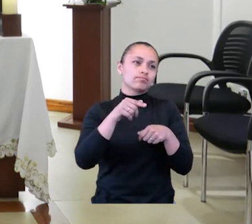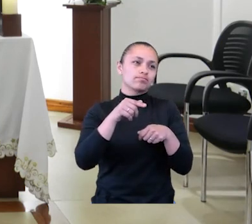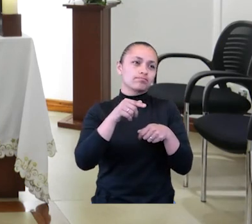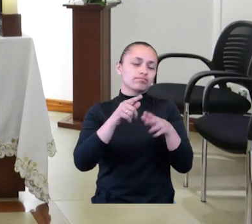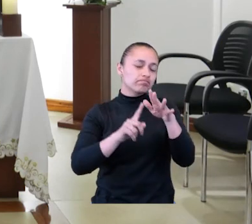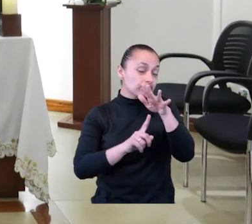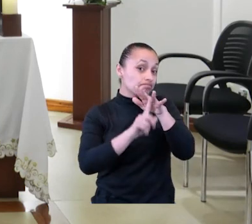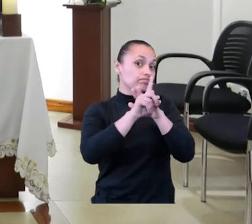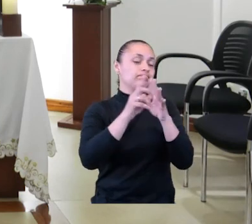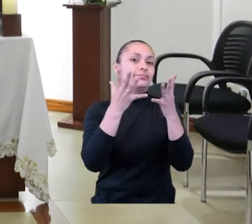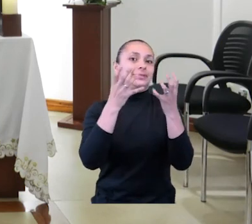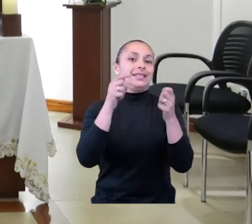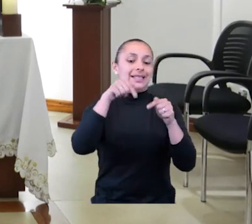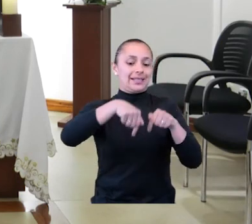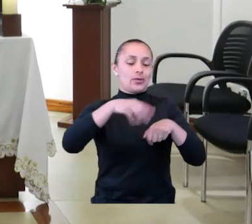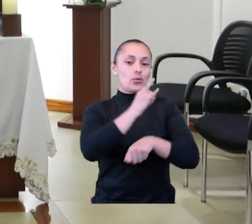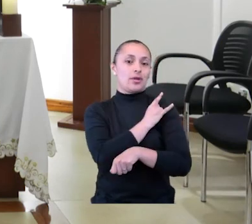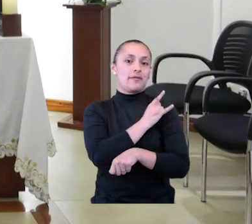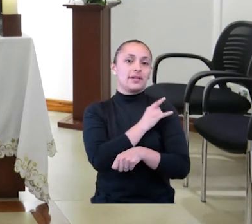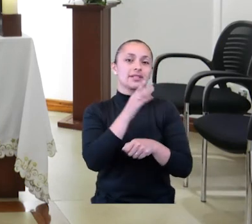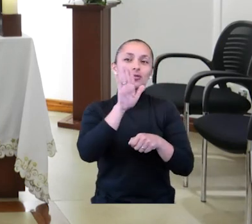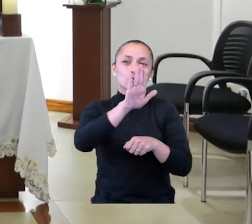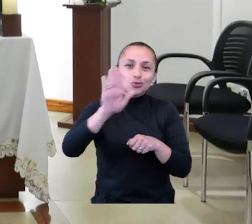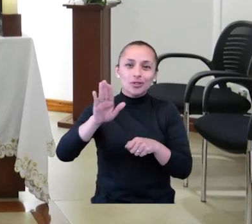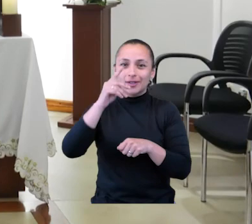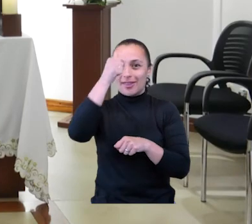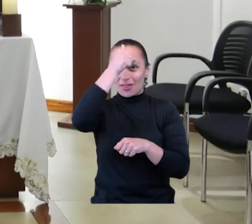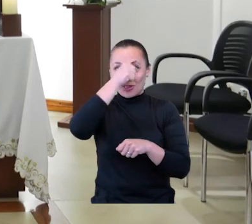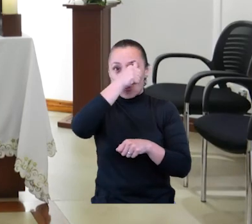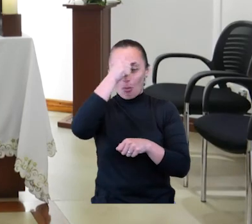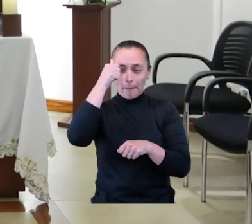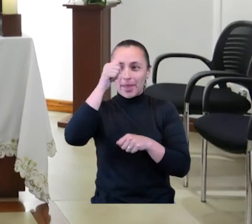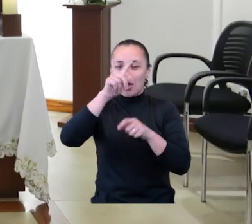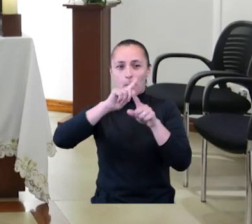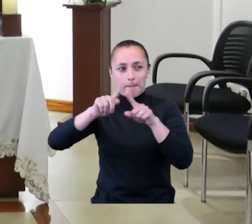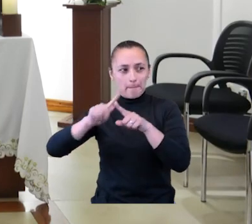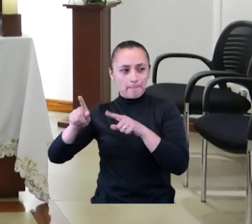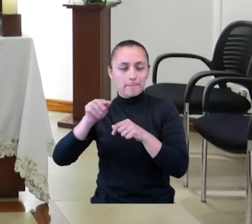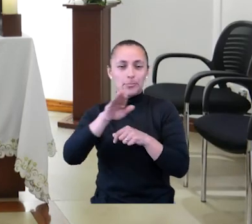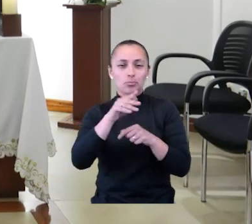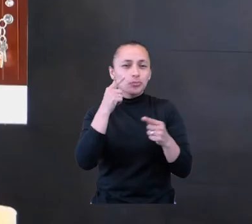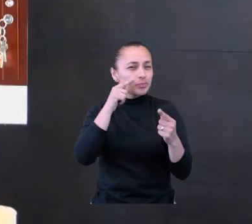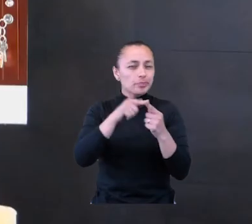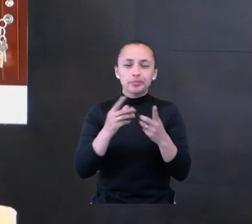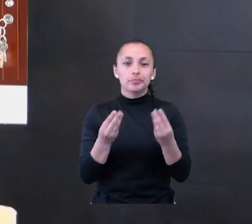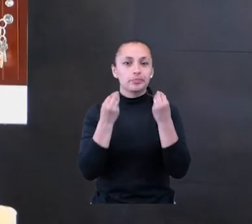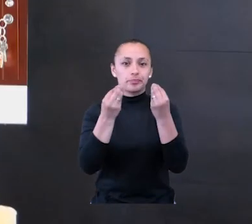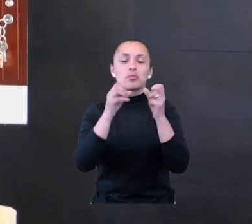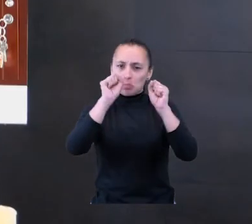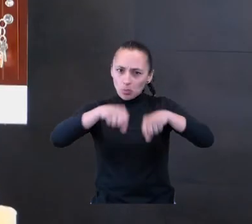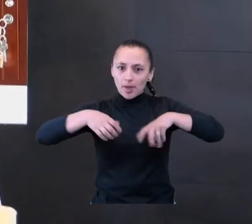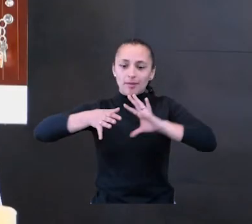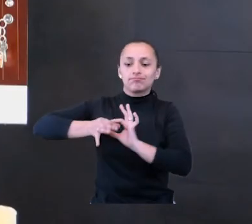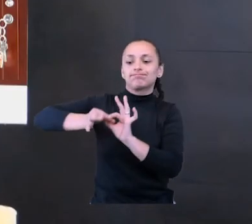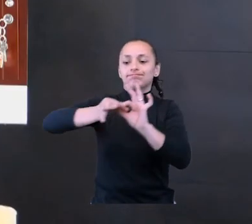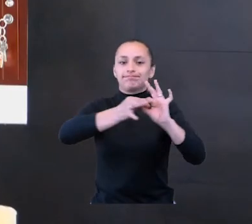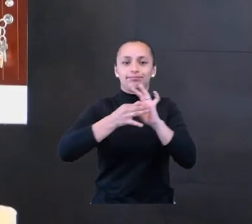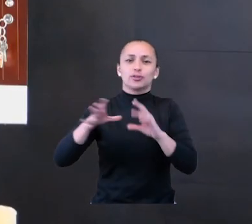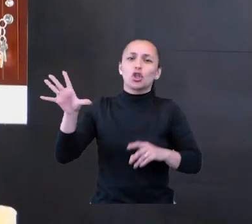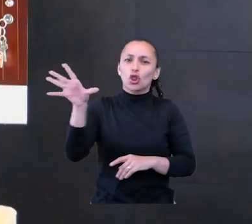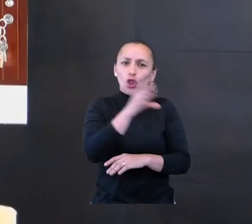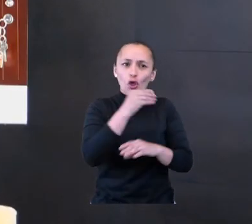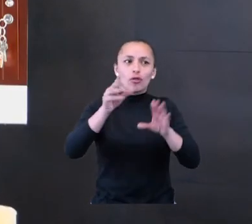estar con ustedes los domingos se une una iniciativa que en la cual nos podamos unir todos